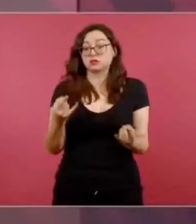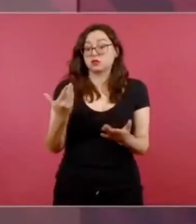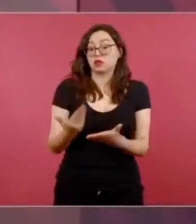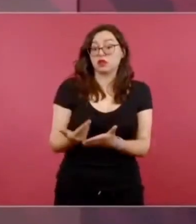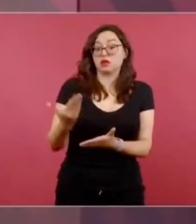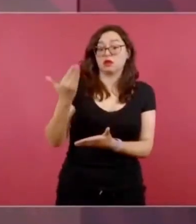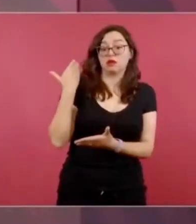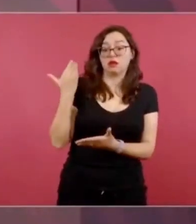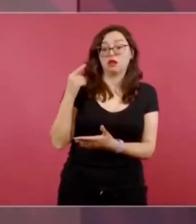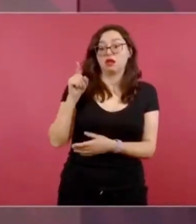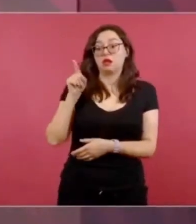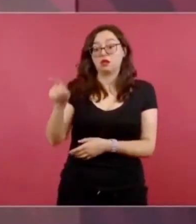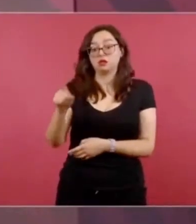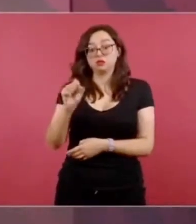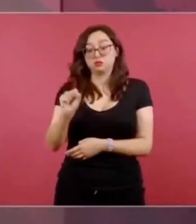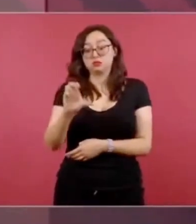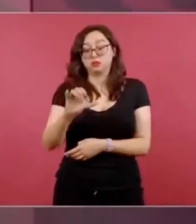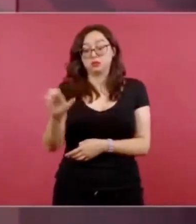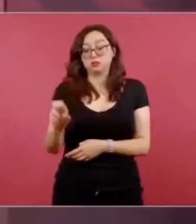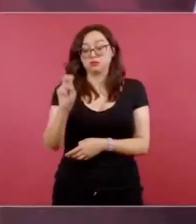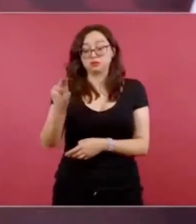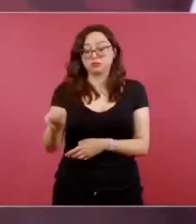poco guardó